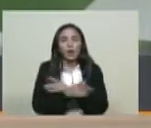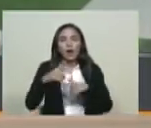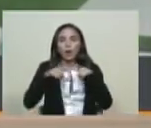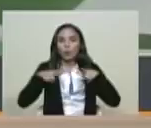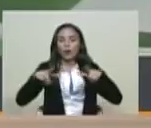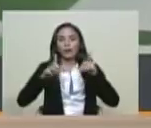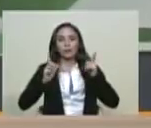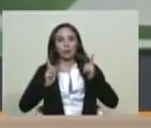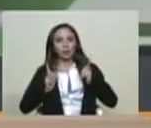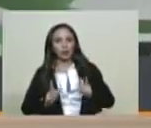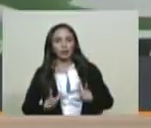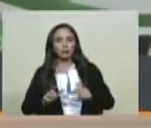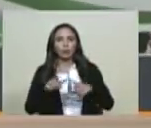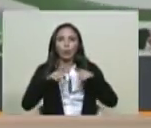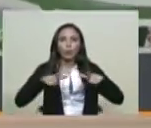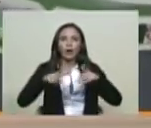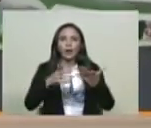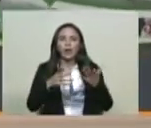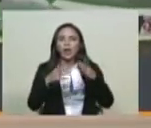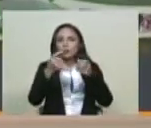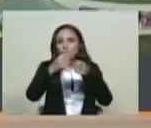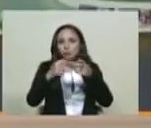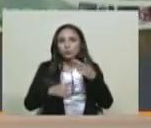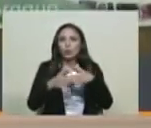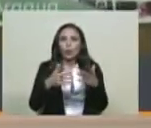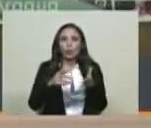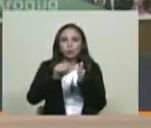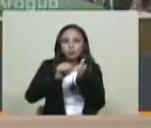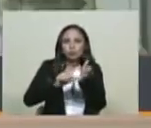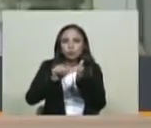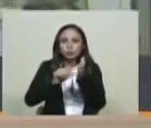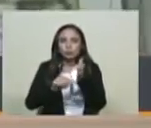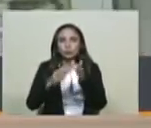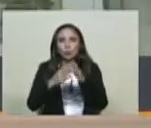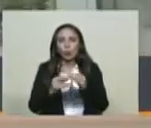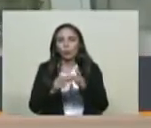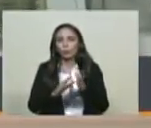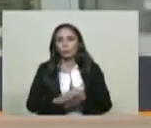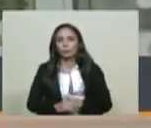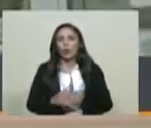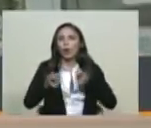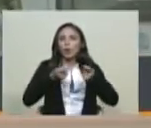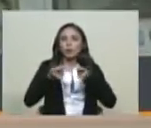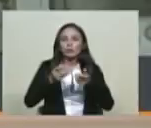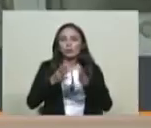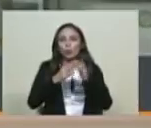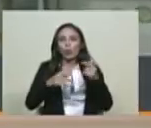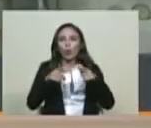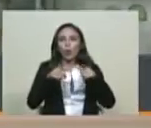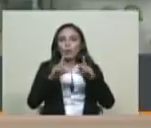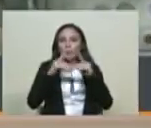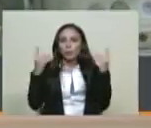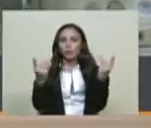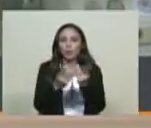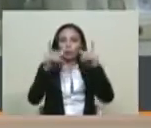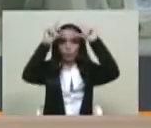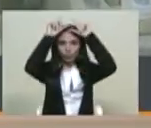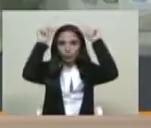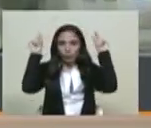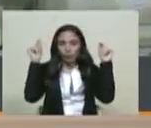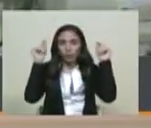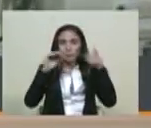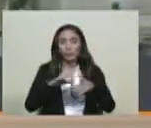depósito de equipos médicos, la sala de programación de cirugía, la coordinación de enfermería, los depósitos quirúrgicos, las aulas de